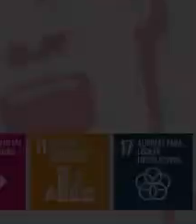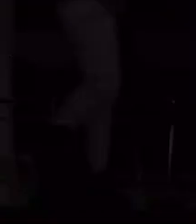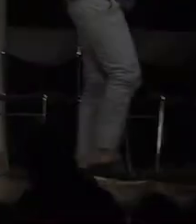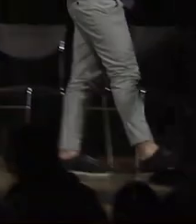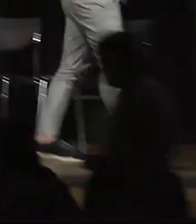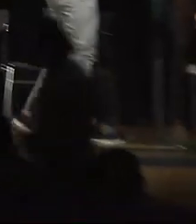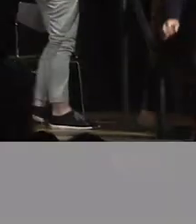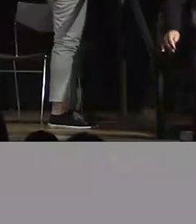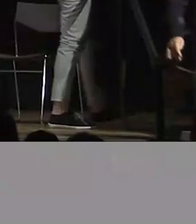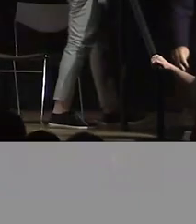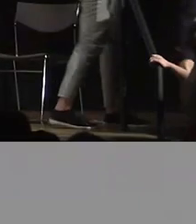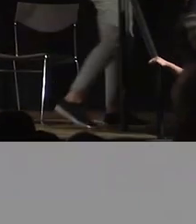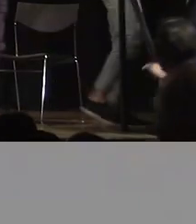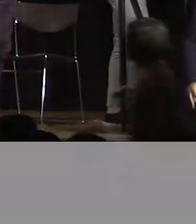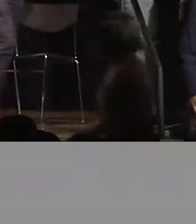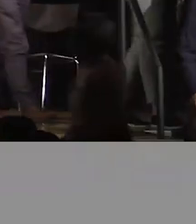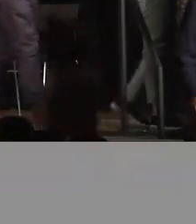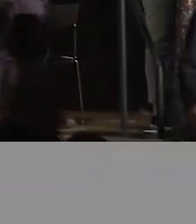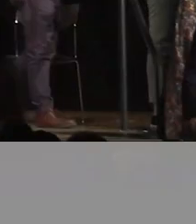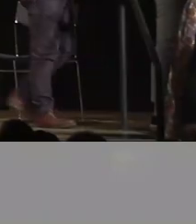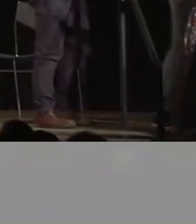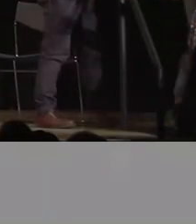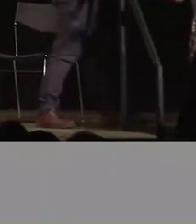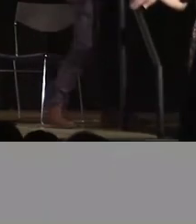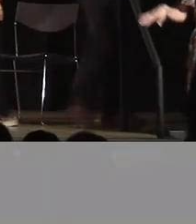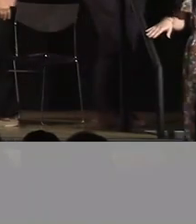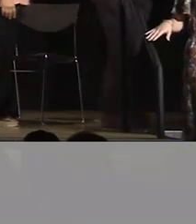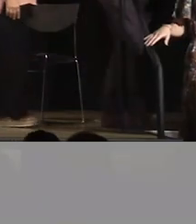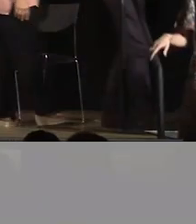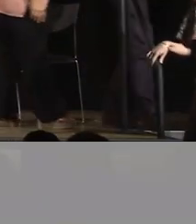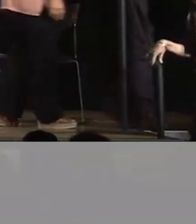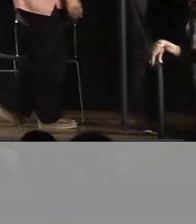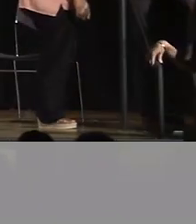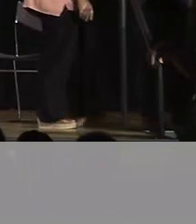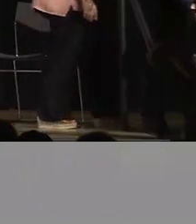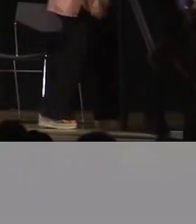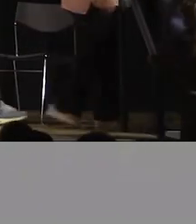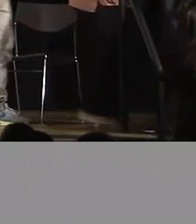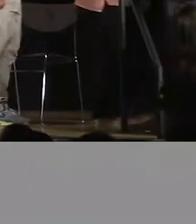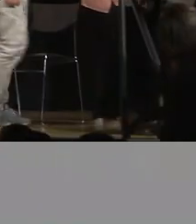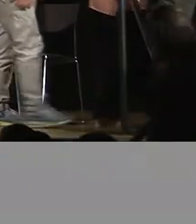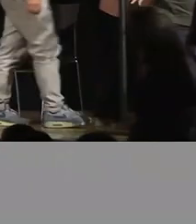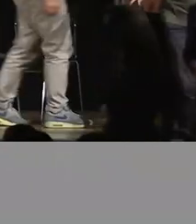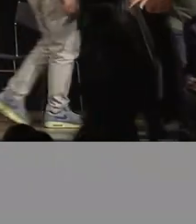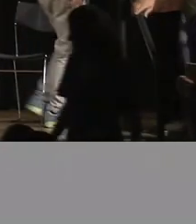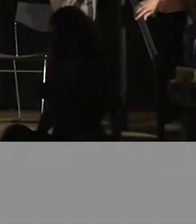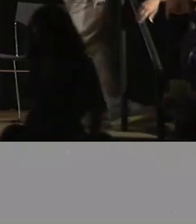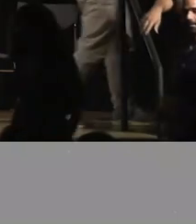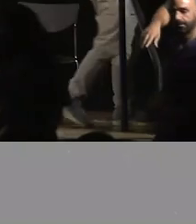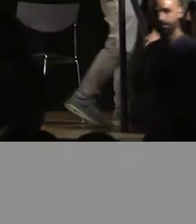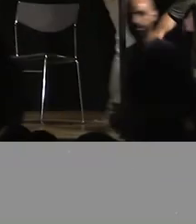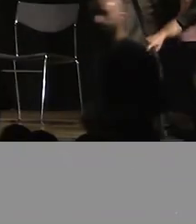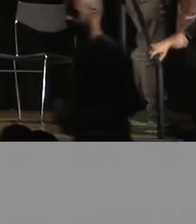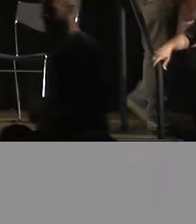Y hay una persona que quería estar aquí en la mesa redonda con nosotros hoy. Estaba previsto que viniese, pero bueno, por motivos